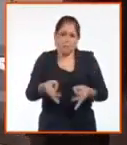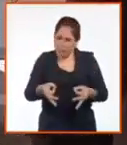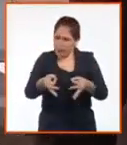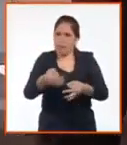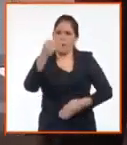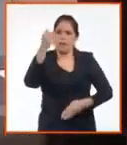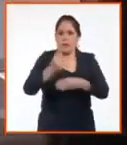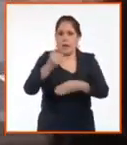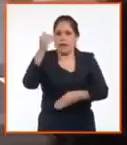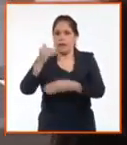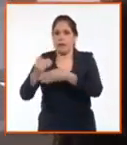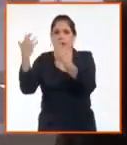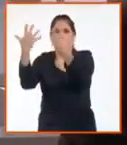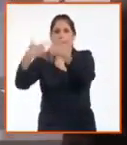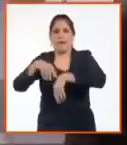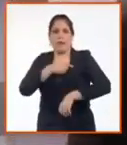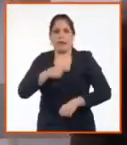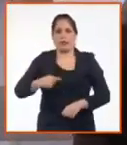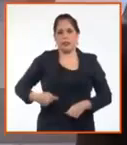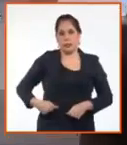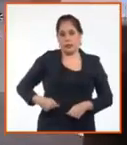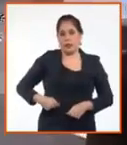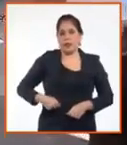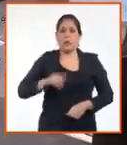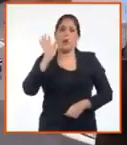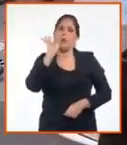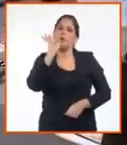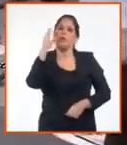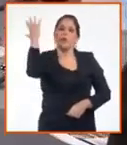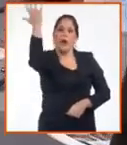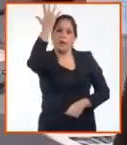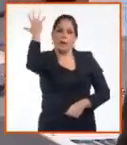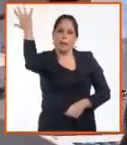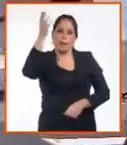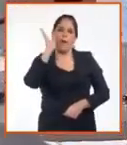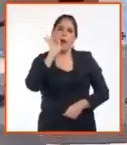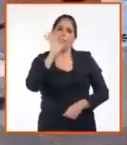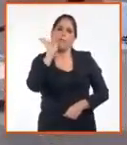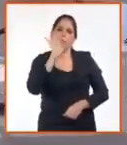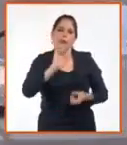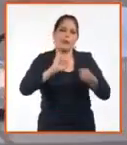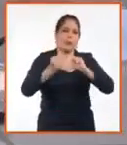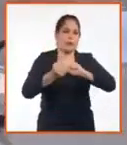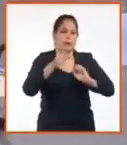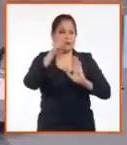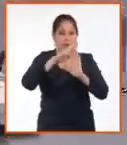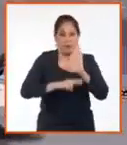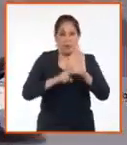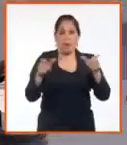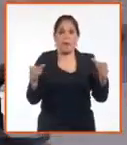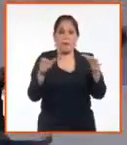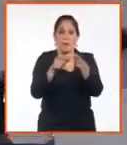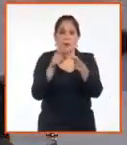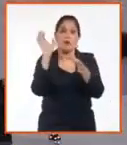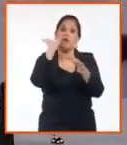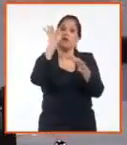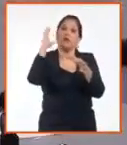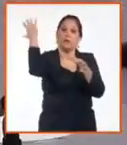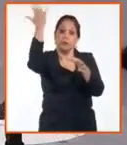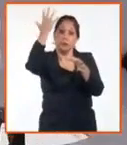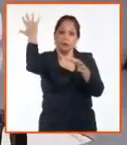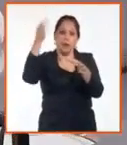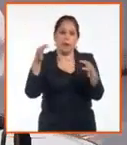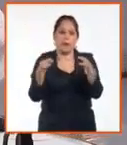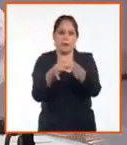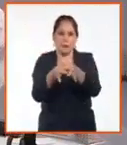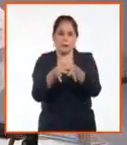muchas fábricas en china producto de la contaminación ambiental y las regulaciones tan fuerte que tiene china puede disminuir la la contaminación es un problema